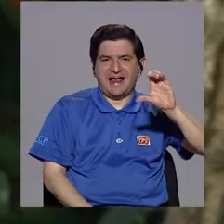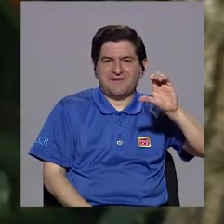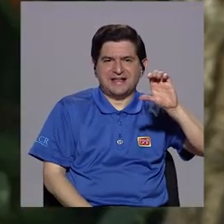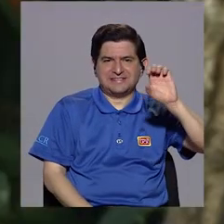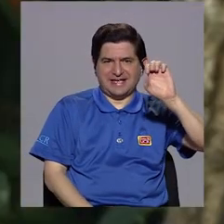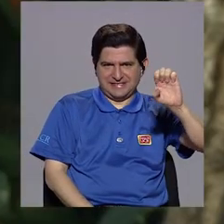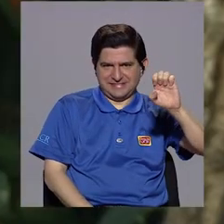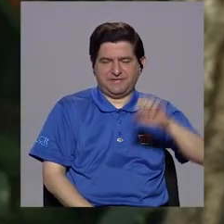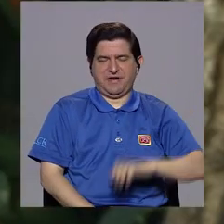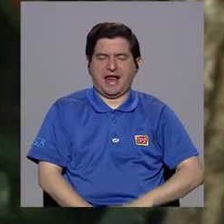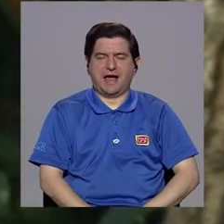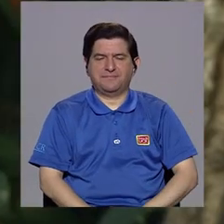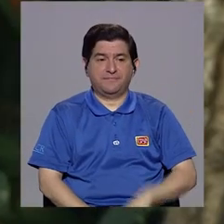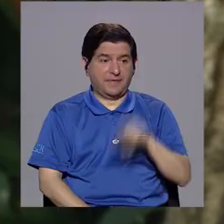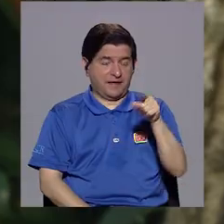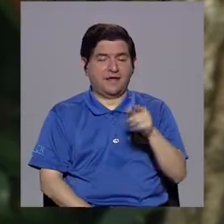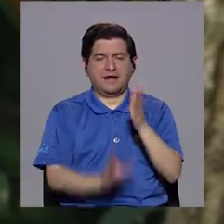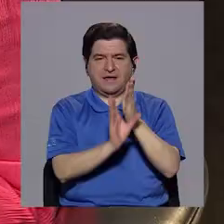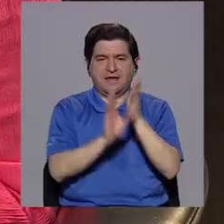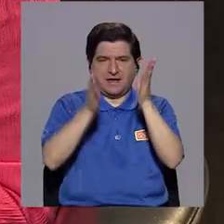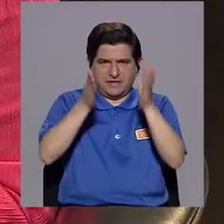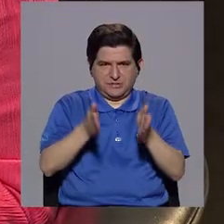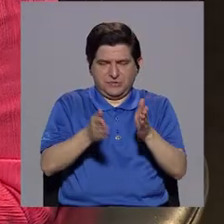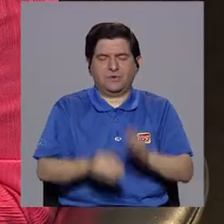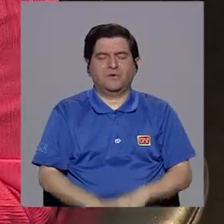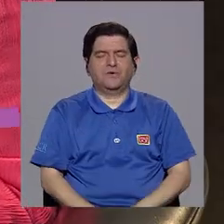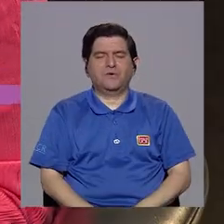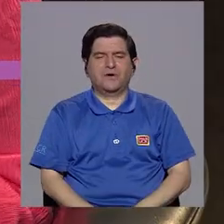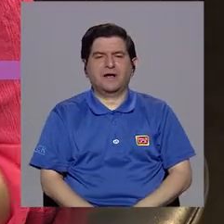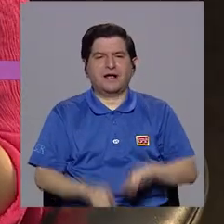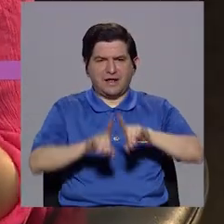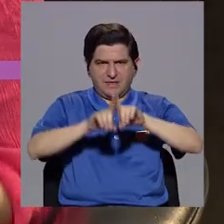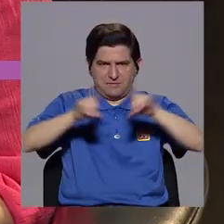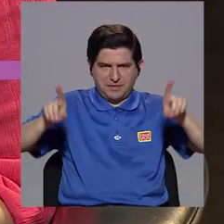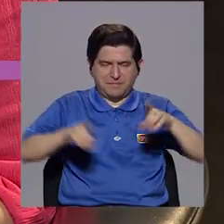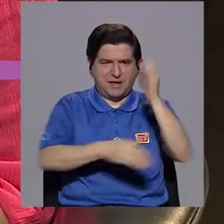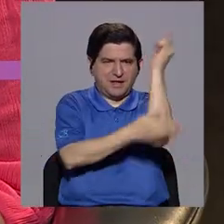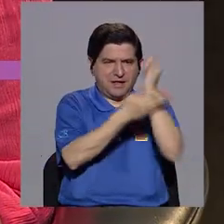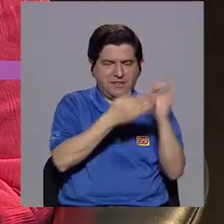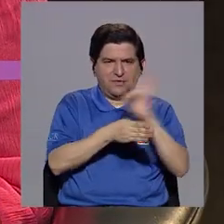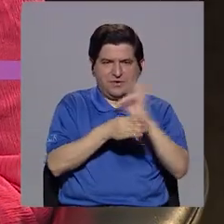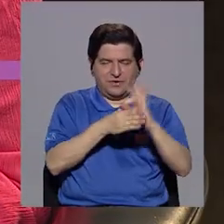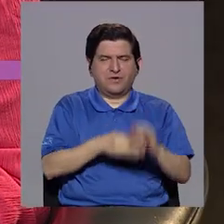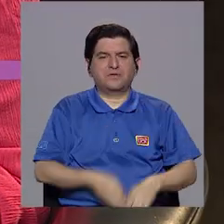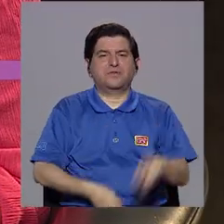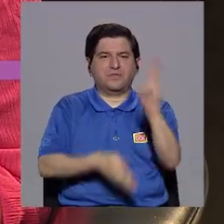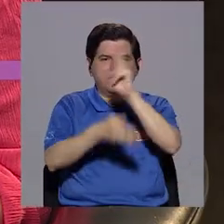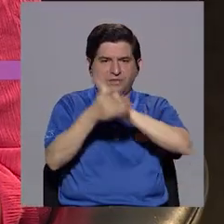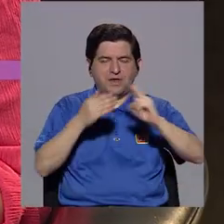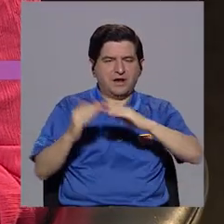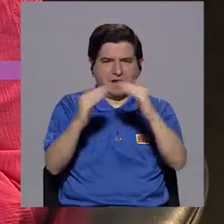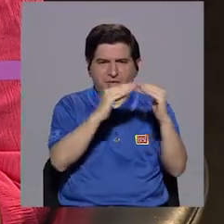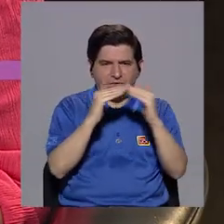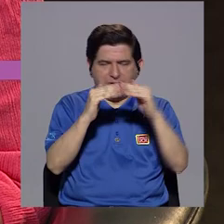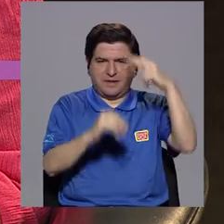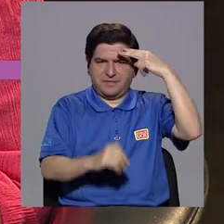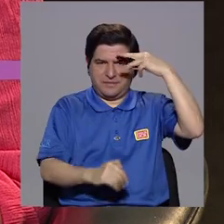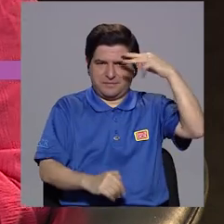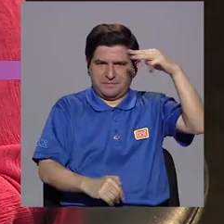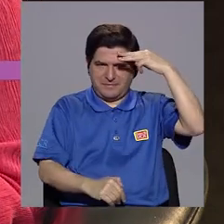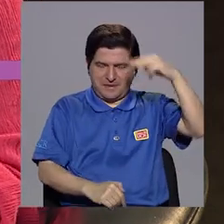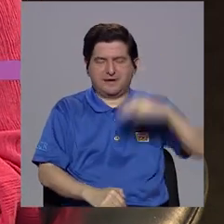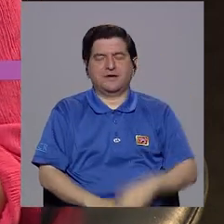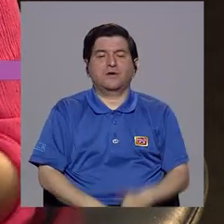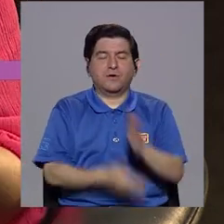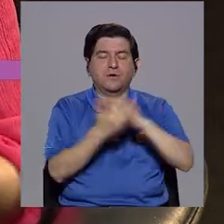Carranza Echeverría. Ella es psicóloga clínica con un diplomado en arte terapia de la Universidad Metropolitana de